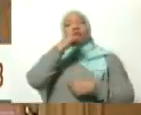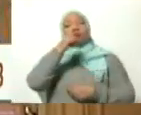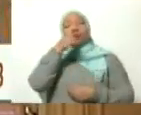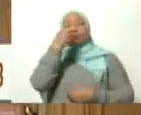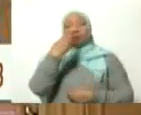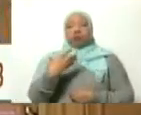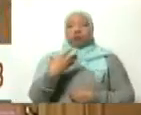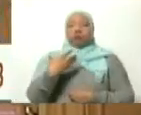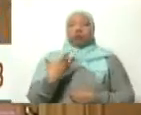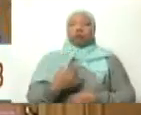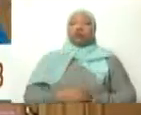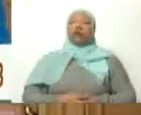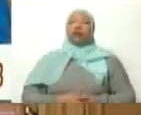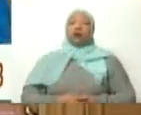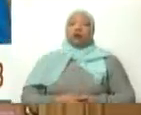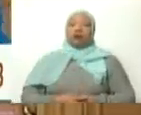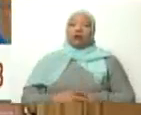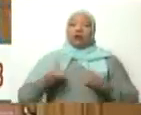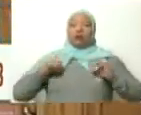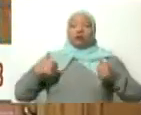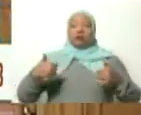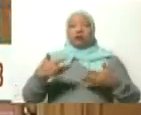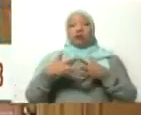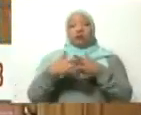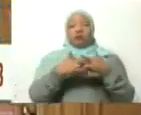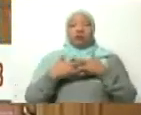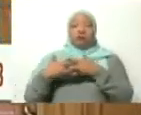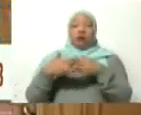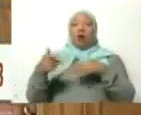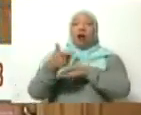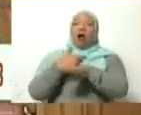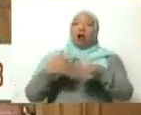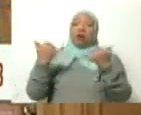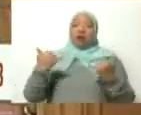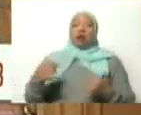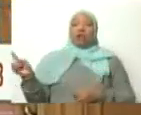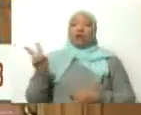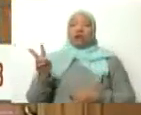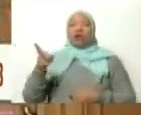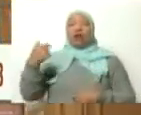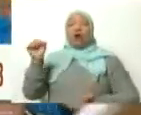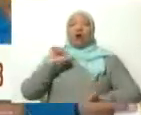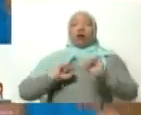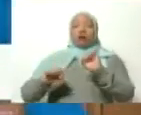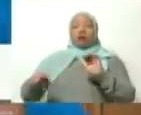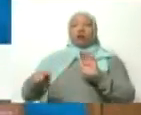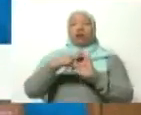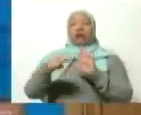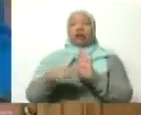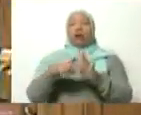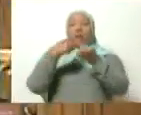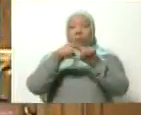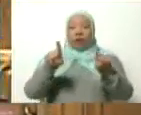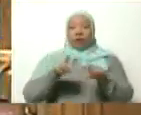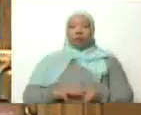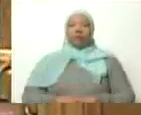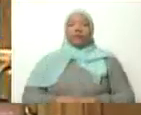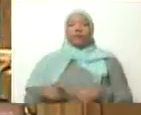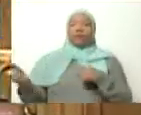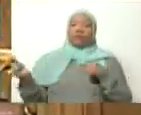lo referí, comienza con esta orden ejecutiva considerando a Venezuela una amenaza, pero luego se